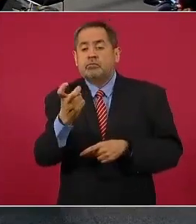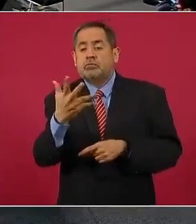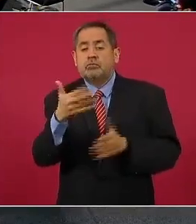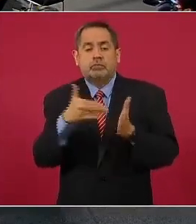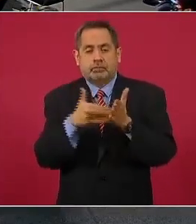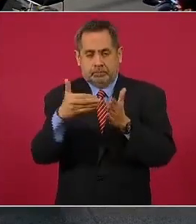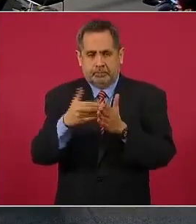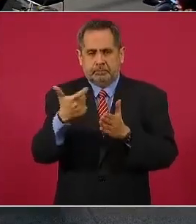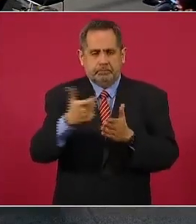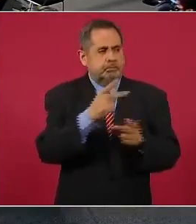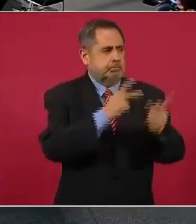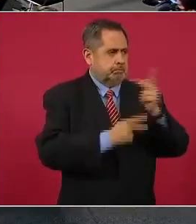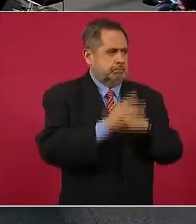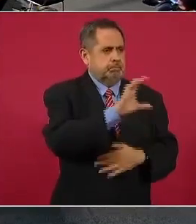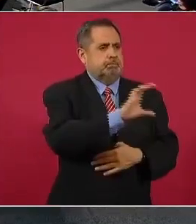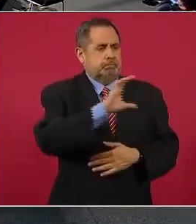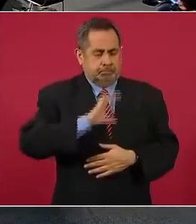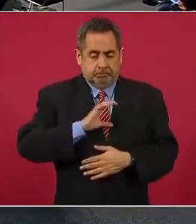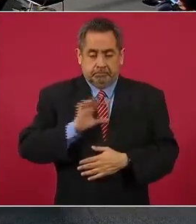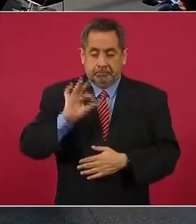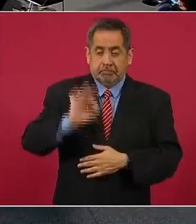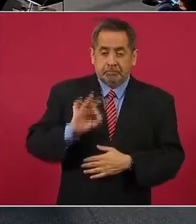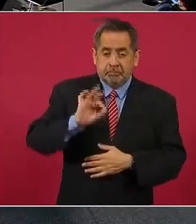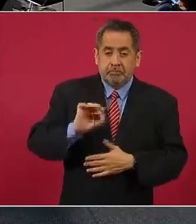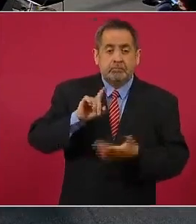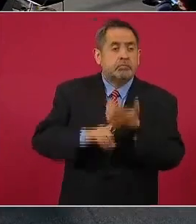250 millones de pesos con un interés del